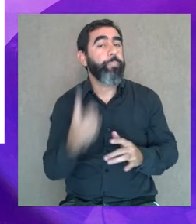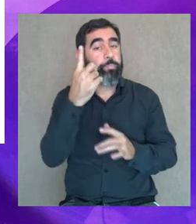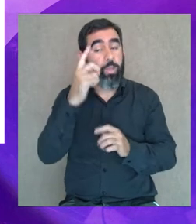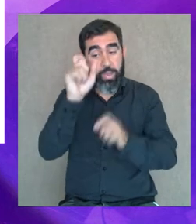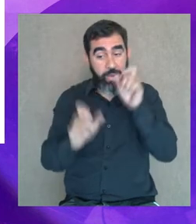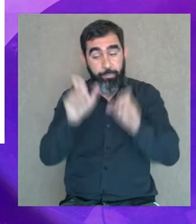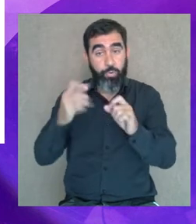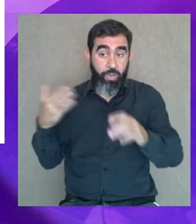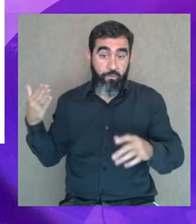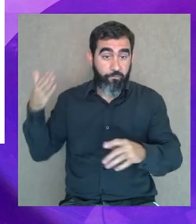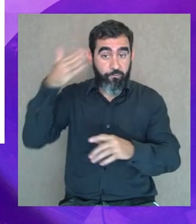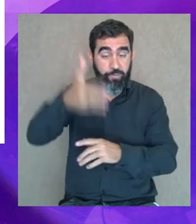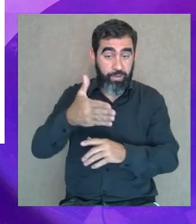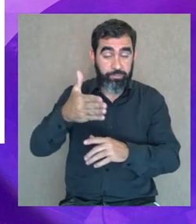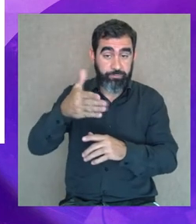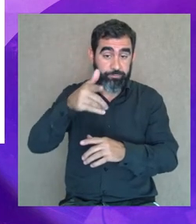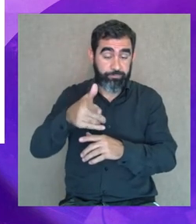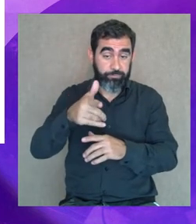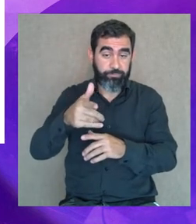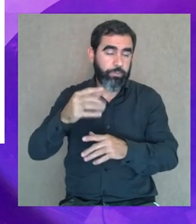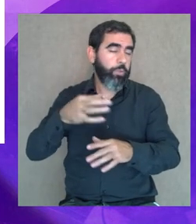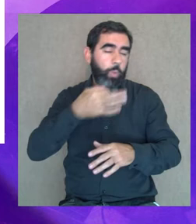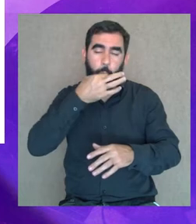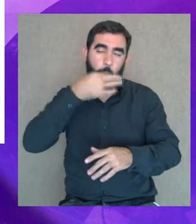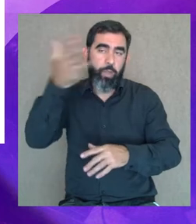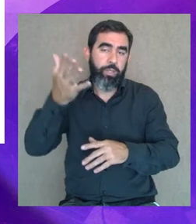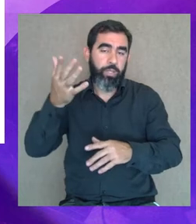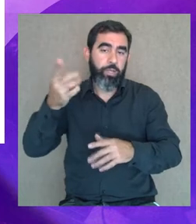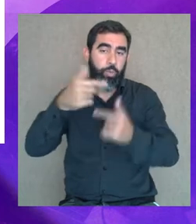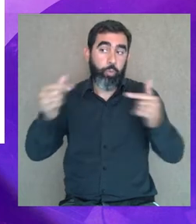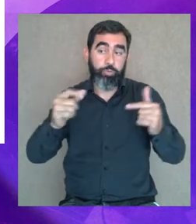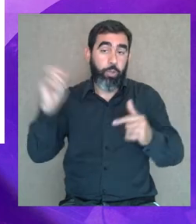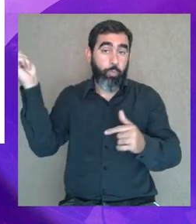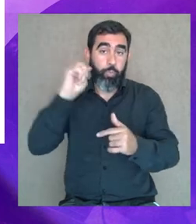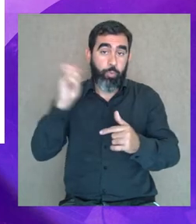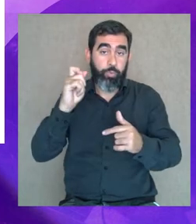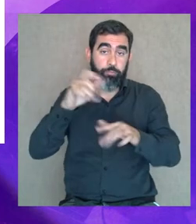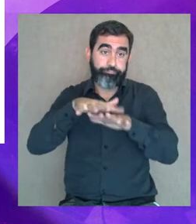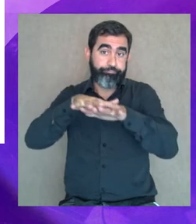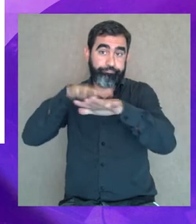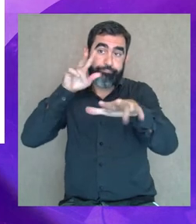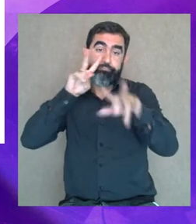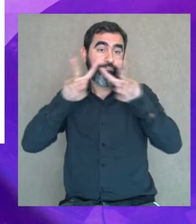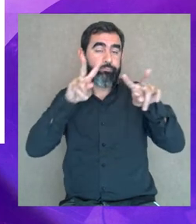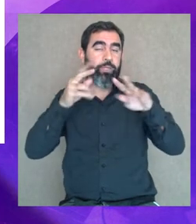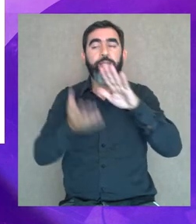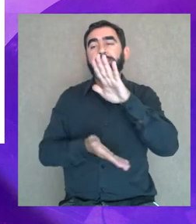es que la persona que asista a cualquiera de los espectáculos que tenemos se vaya con una con un